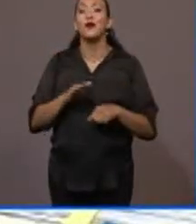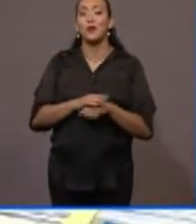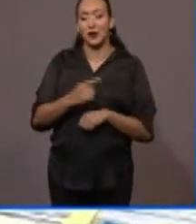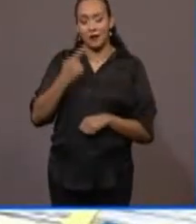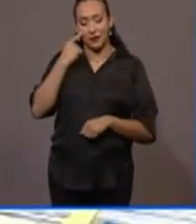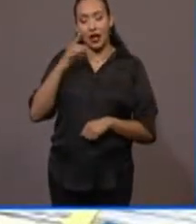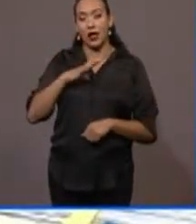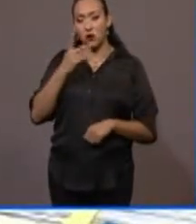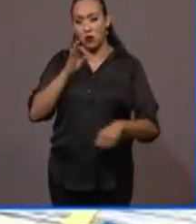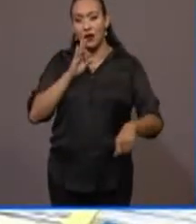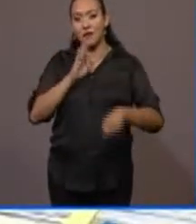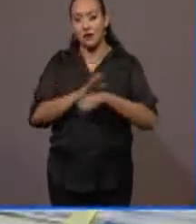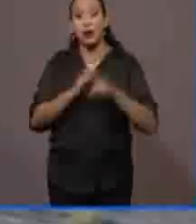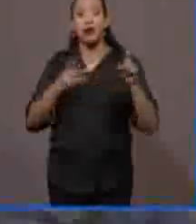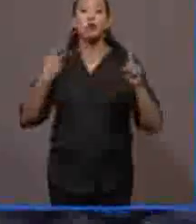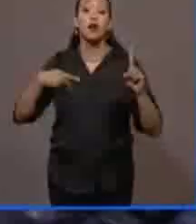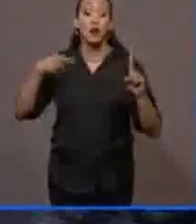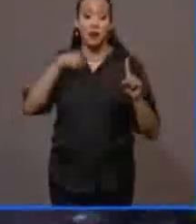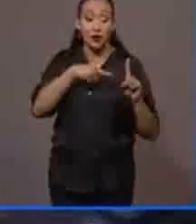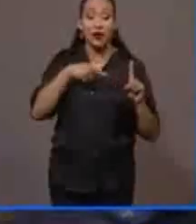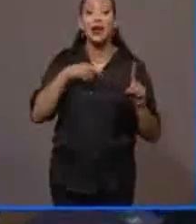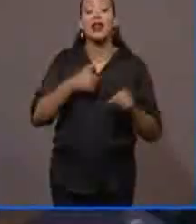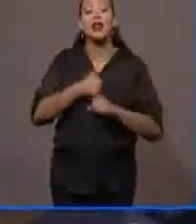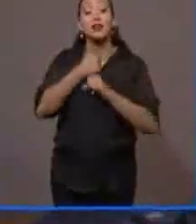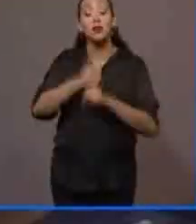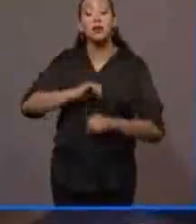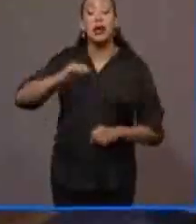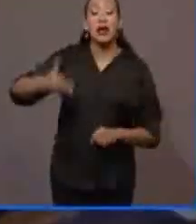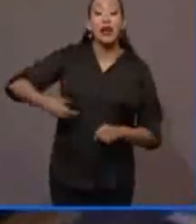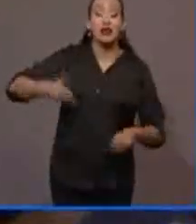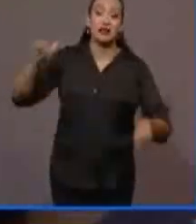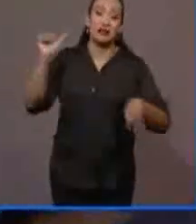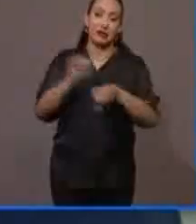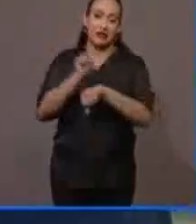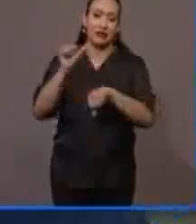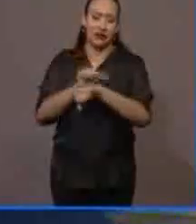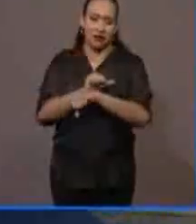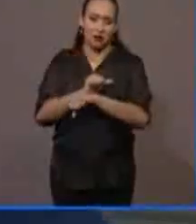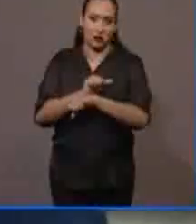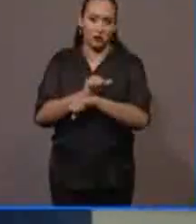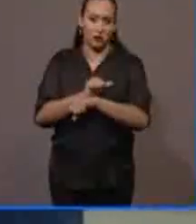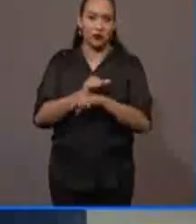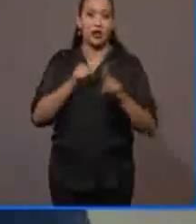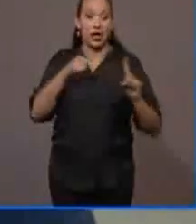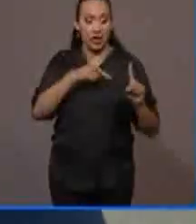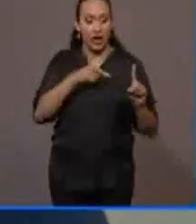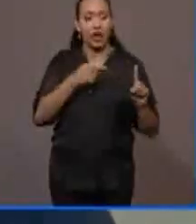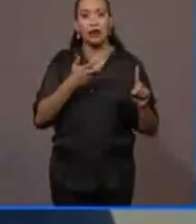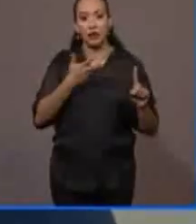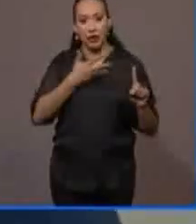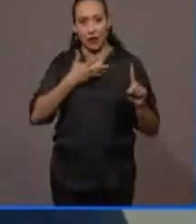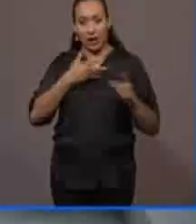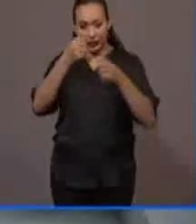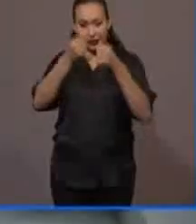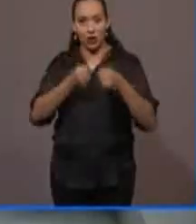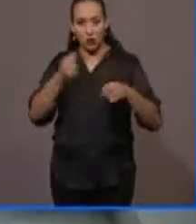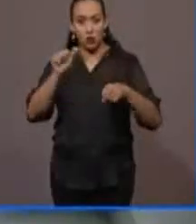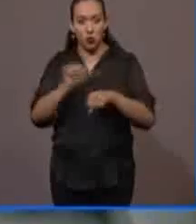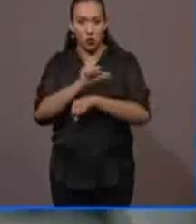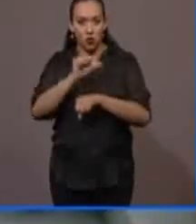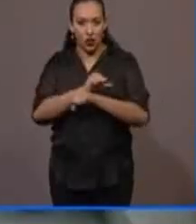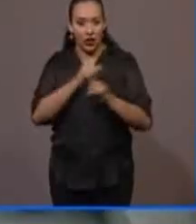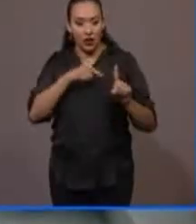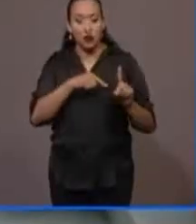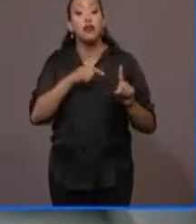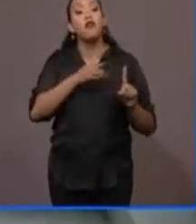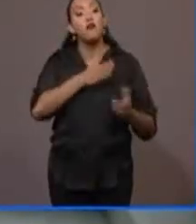de un amparo promovido por una persona que sufrió un accidente automovilístico, quien, amparado en el seguro del vehículo, fue